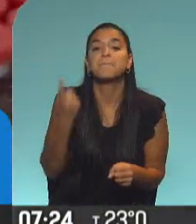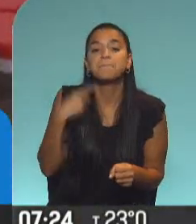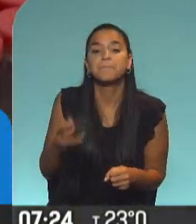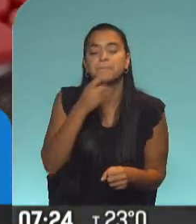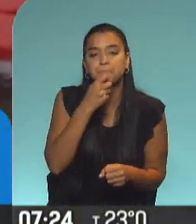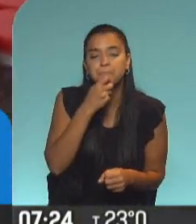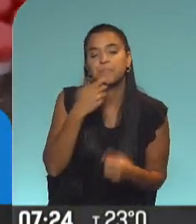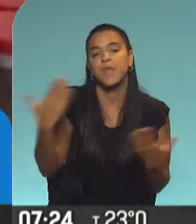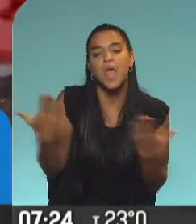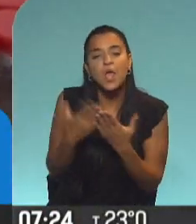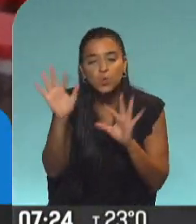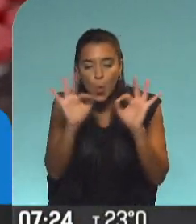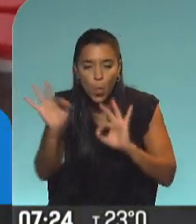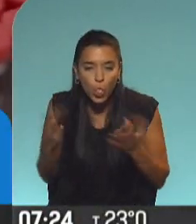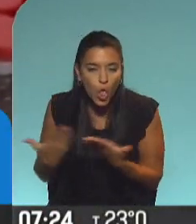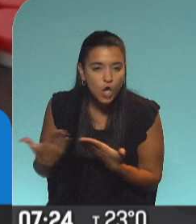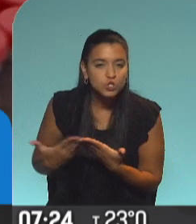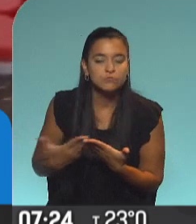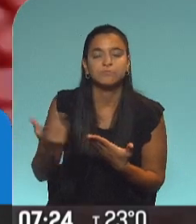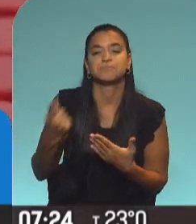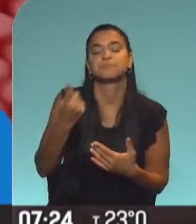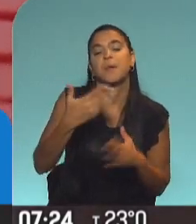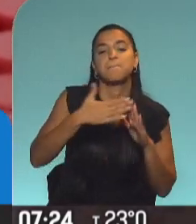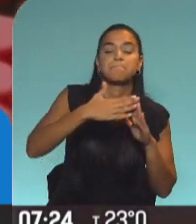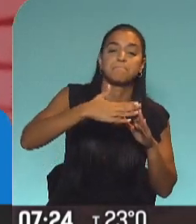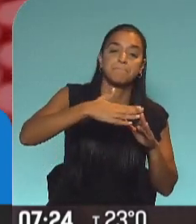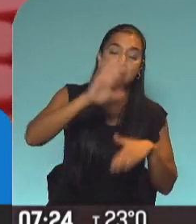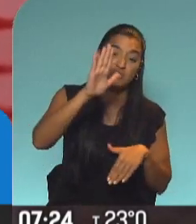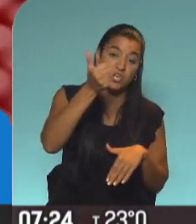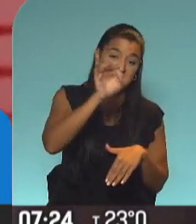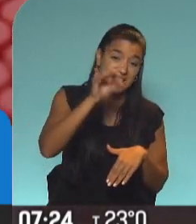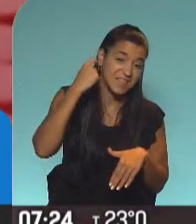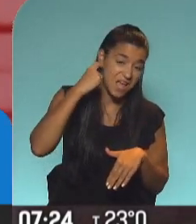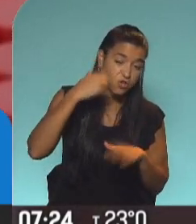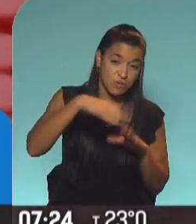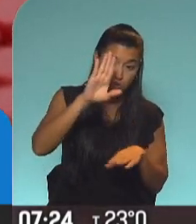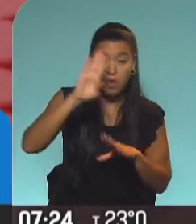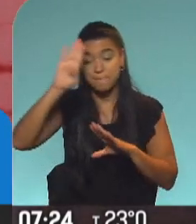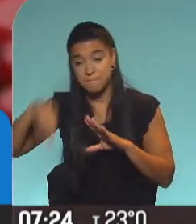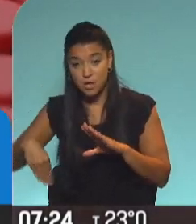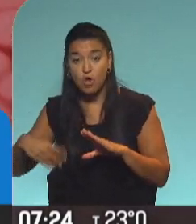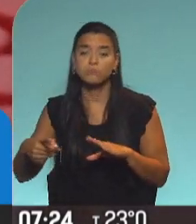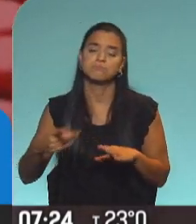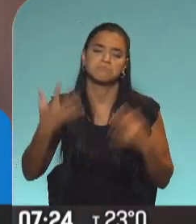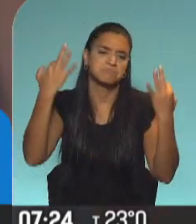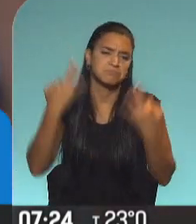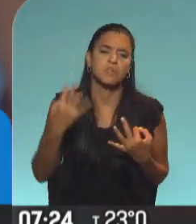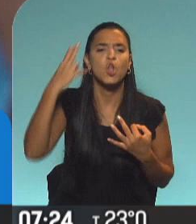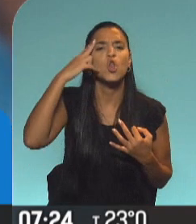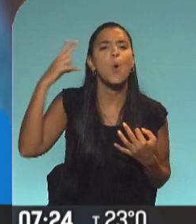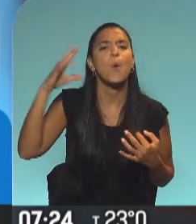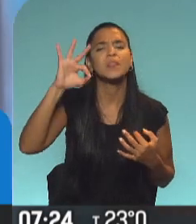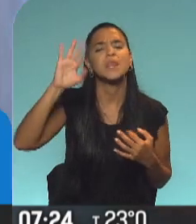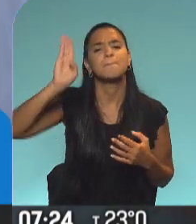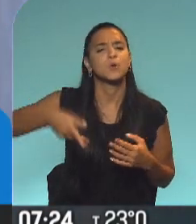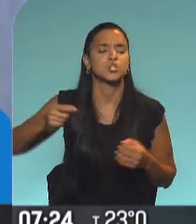estudios inicialmente realizados, tanto en mayores como en menores de 60 años, muestran que supera fácilmente el